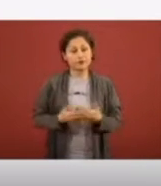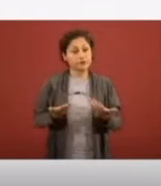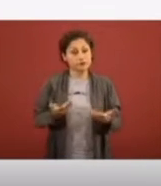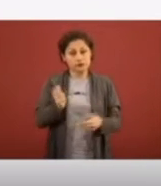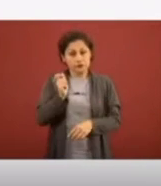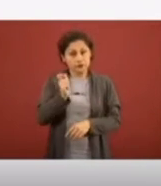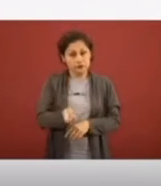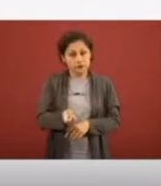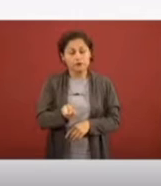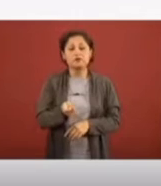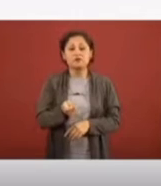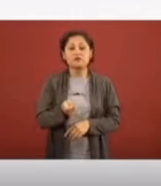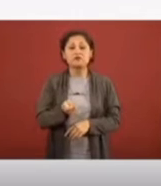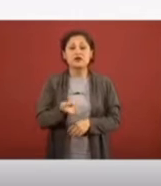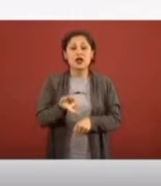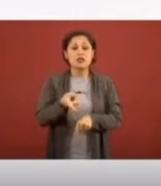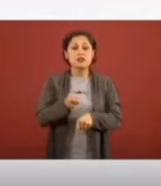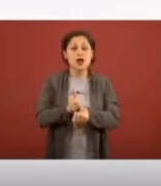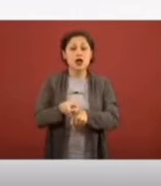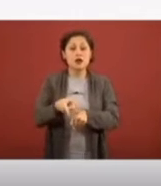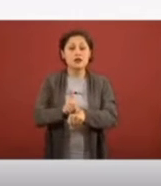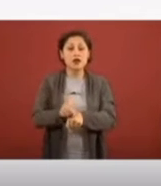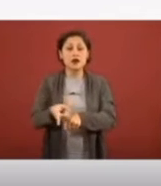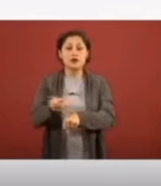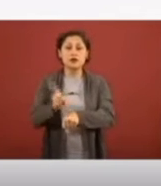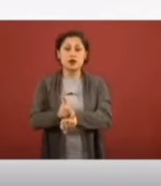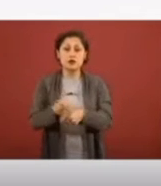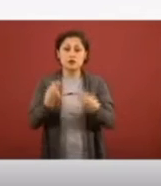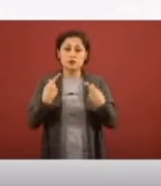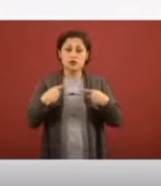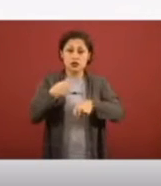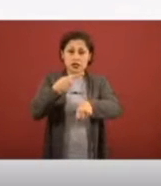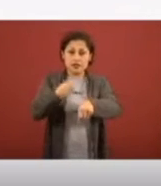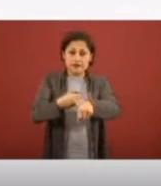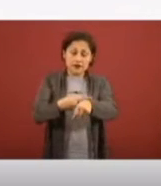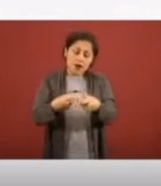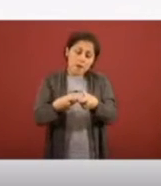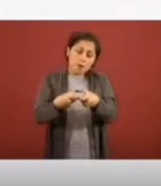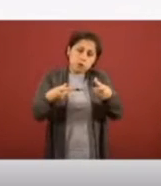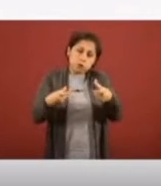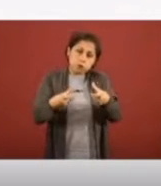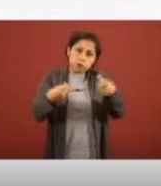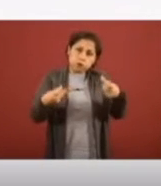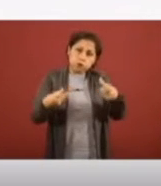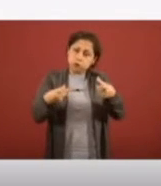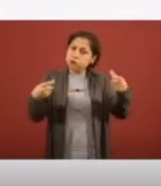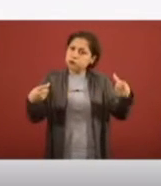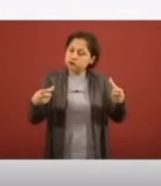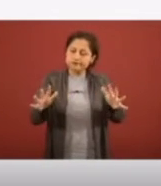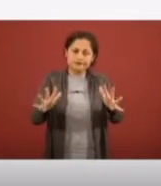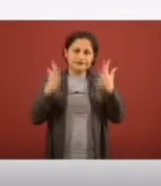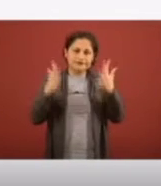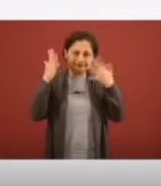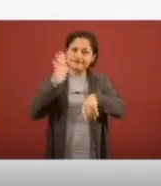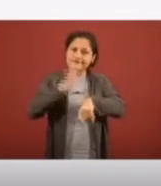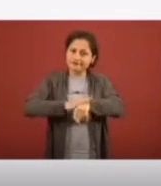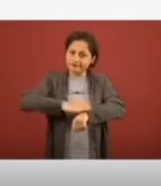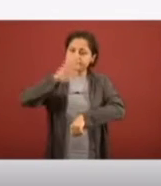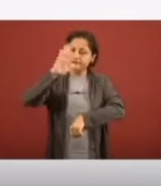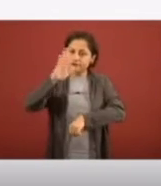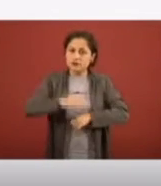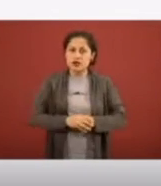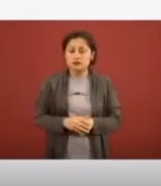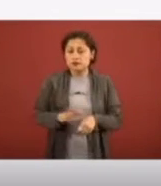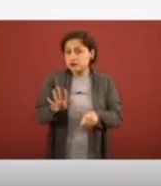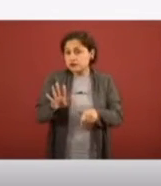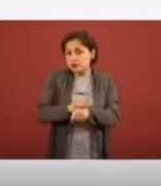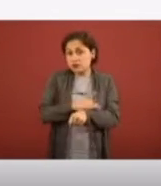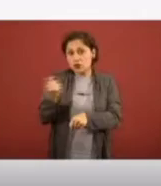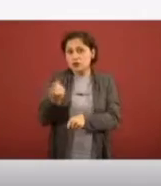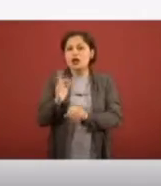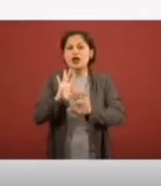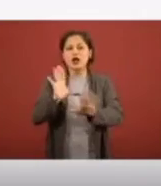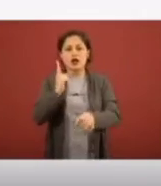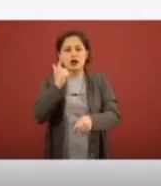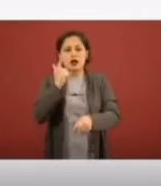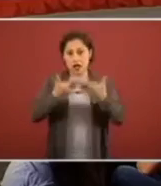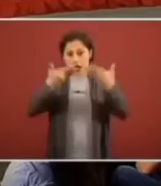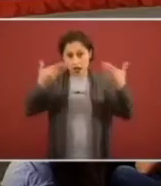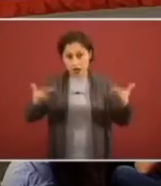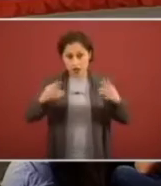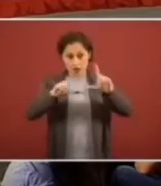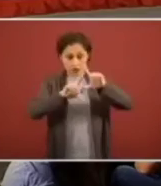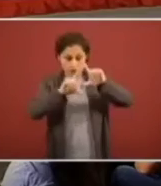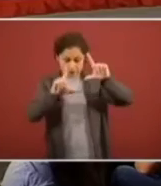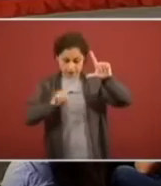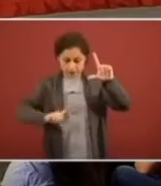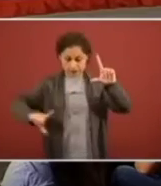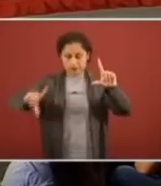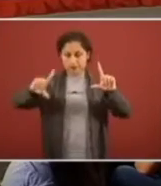decir cada vez ocurren más casos por día. Y esto se representa también por una dispersión geográfica. A ver,